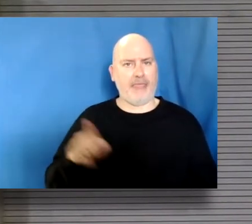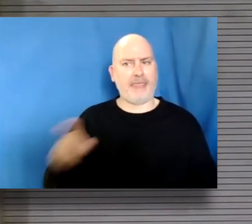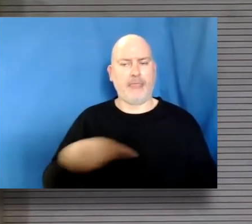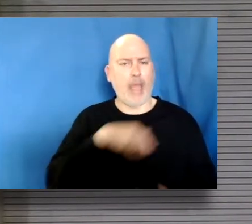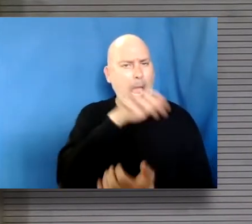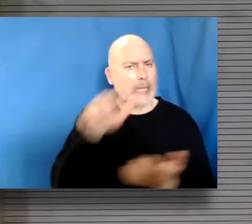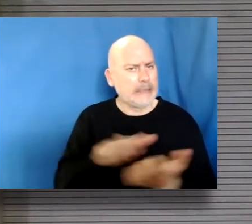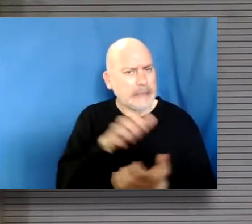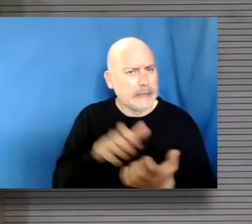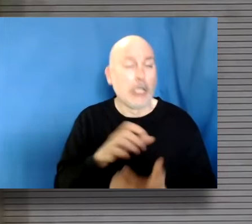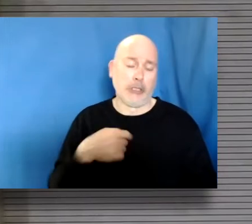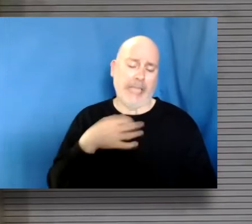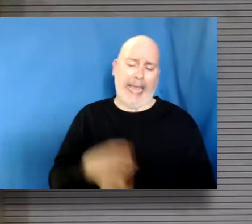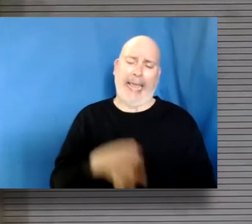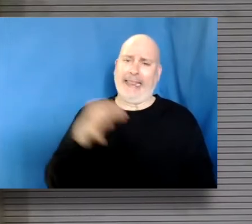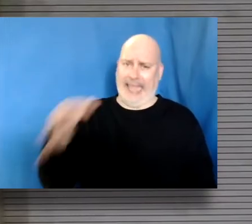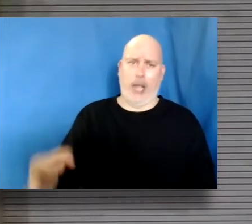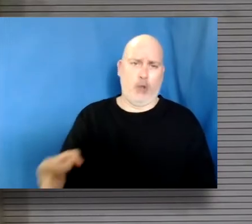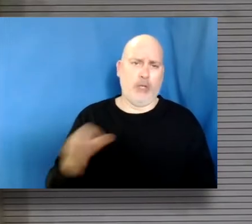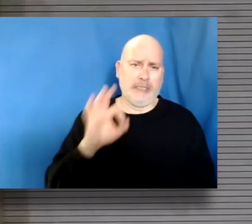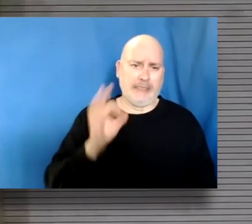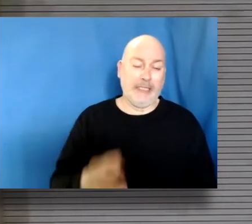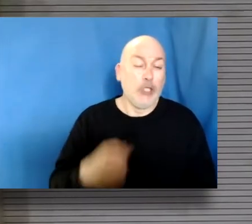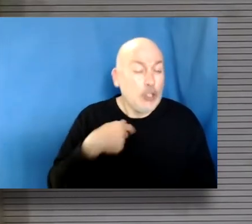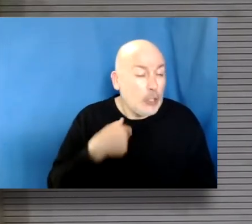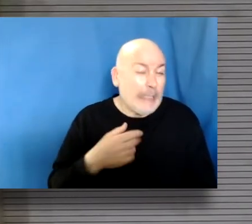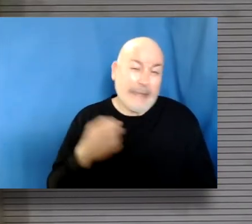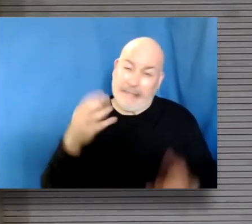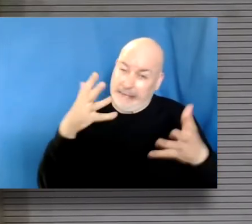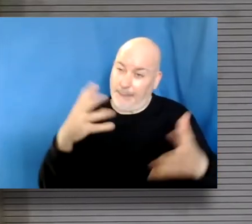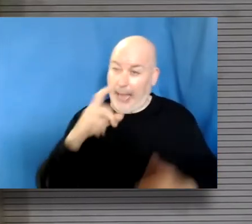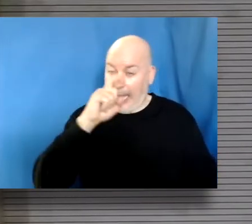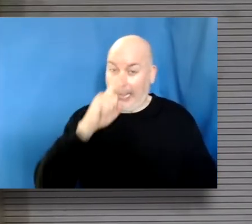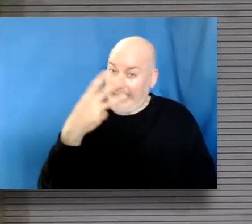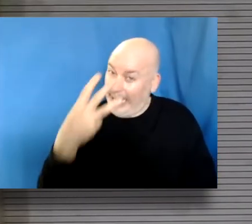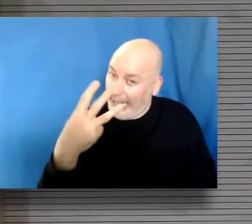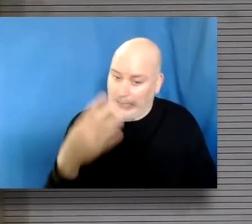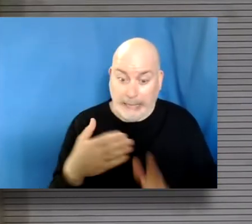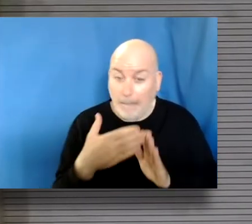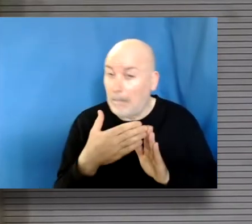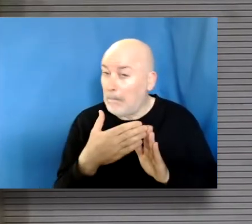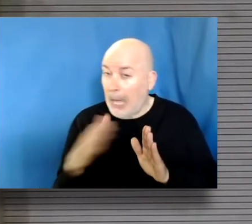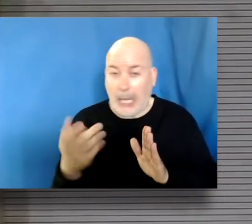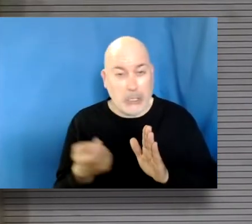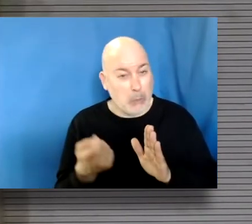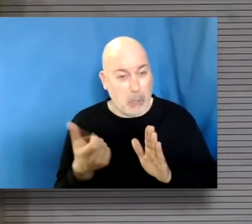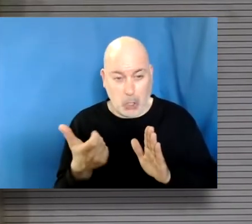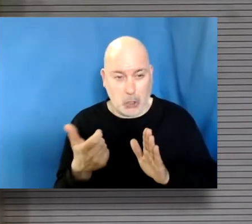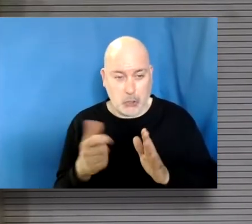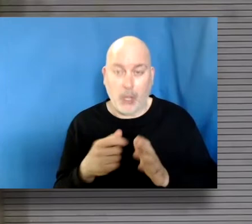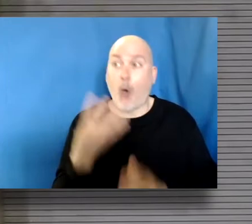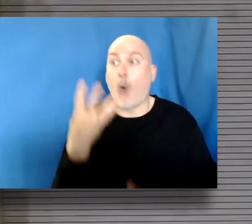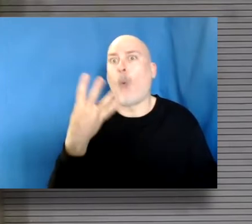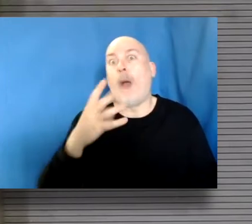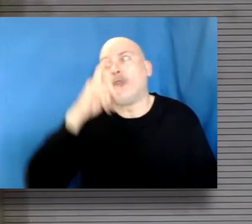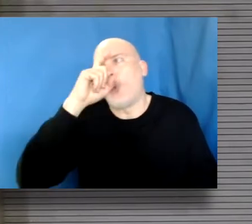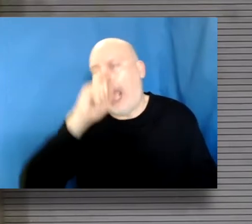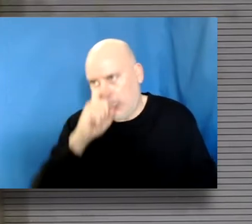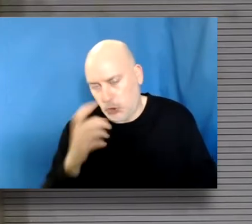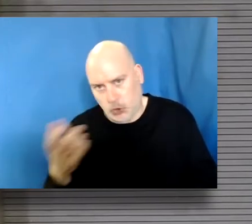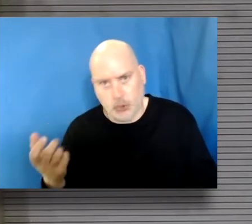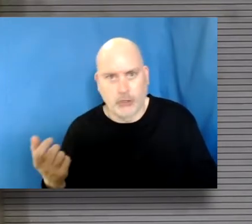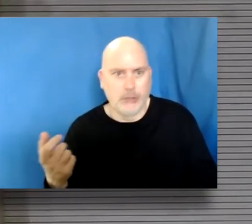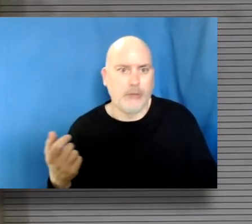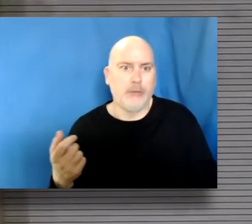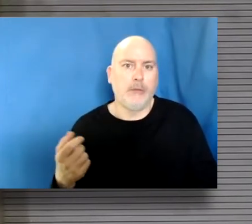dar pues enteras, pero siempre yo aconsejo, sobre todo a los 3 años y pocos meses, si el niño ya tiene pues más de 4 años, pues evidentemente si no tiene